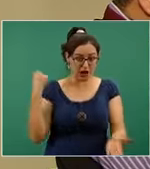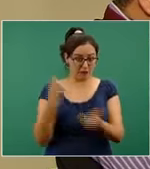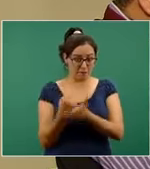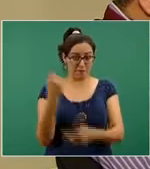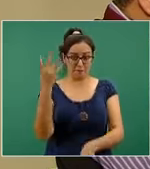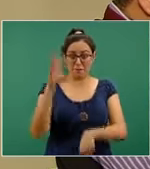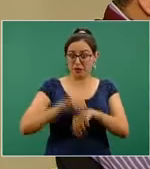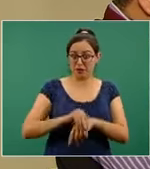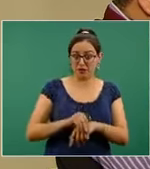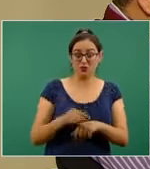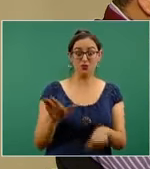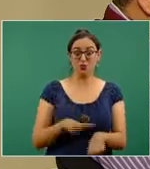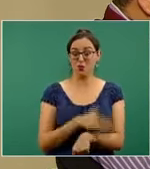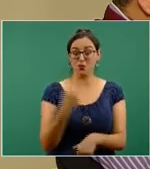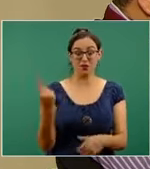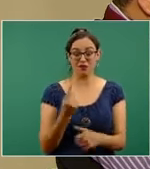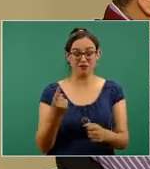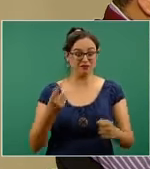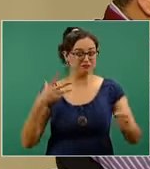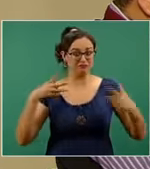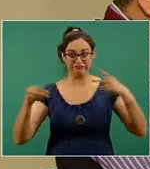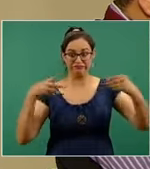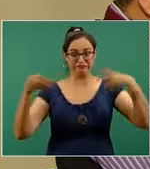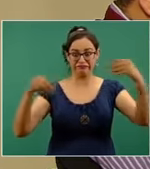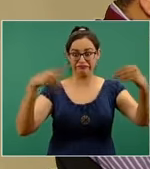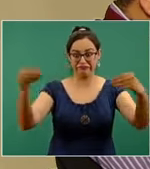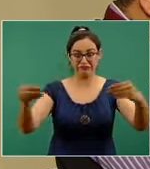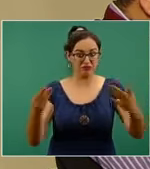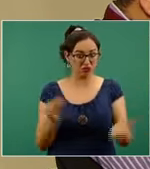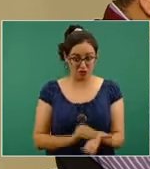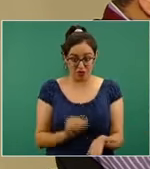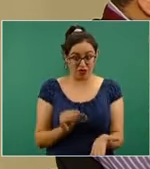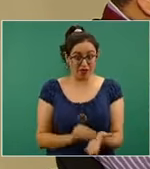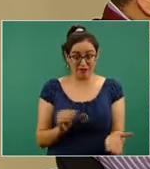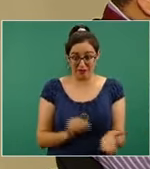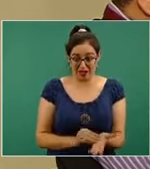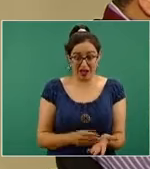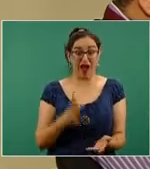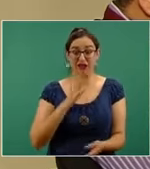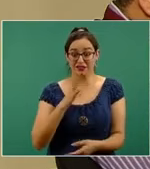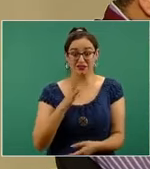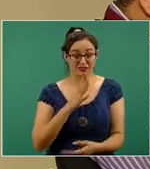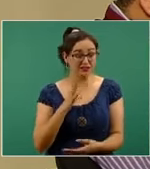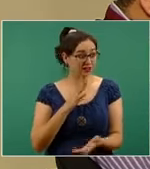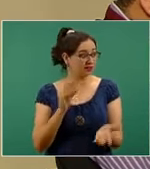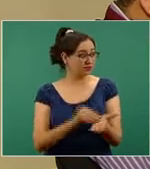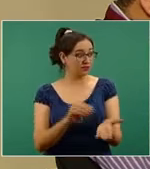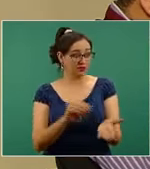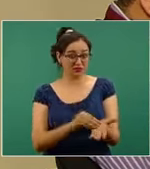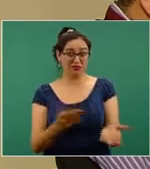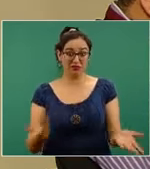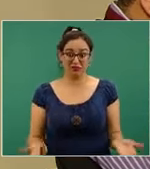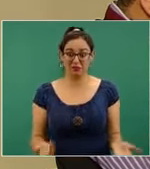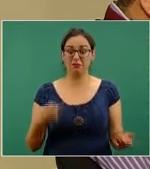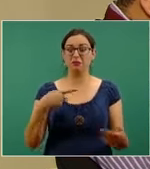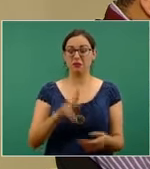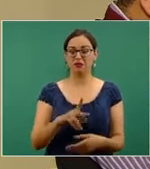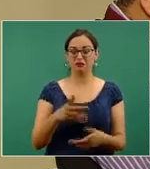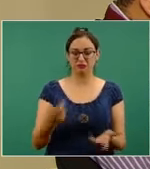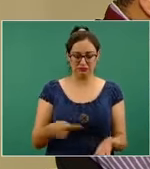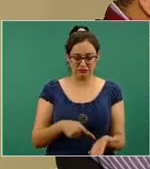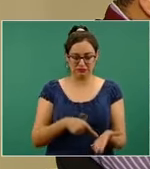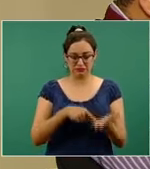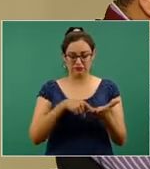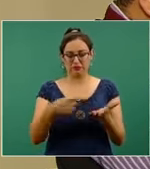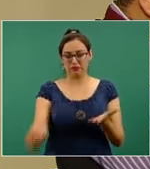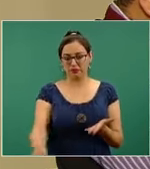la pandemia, ustedes lo reiteran, lo sabemos, no se ha ido, está ahí, digamos, para dar confiabilidad a quienes lo